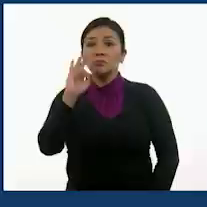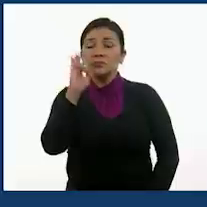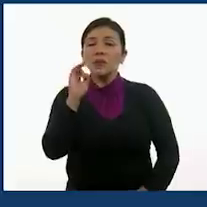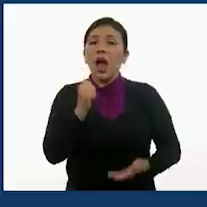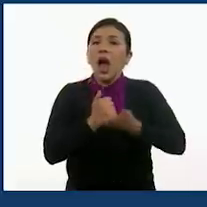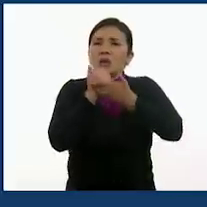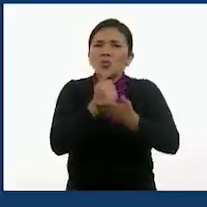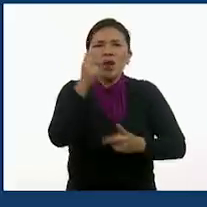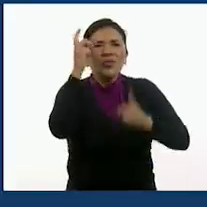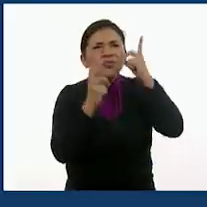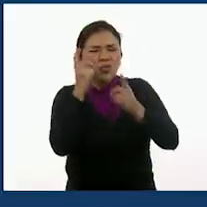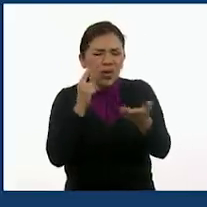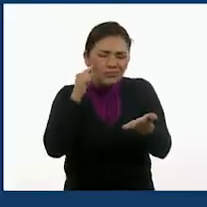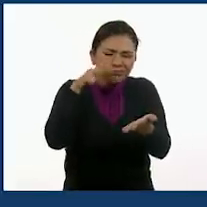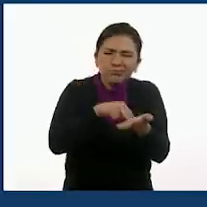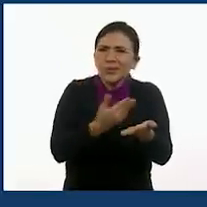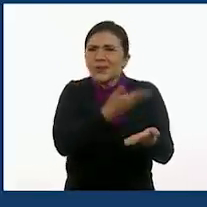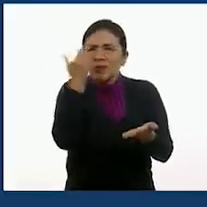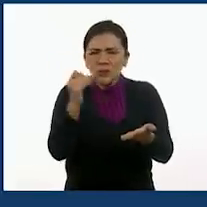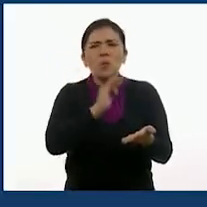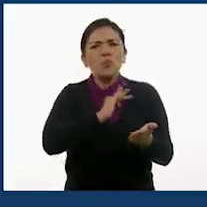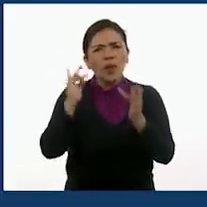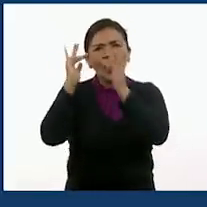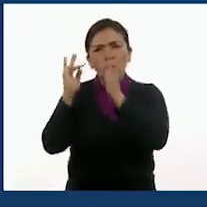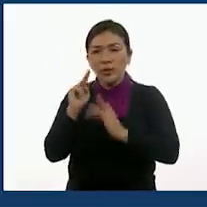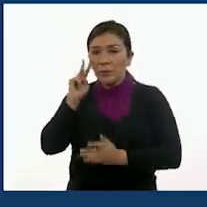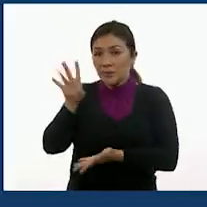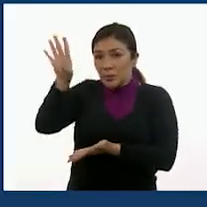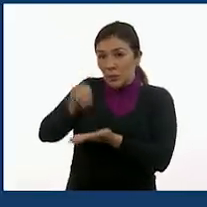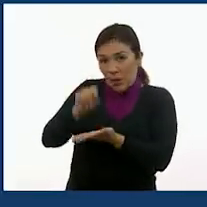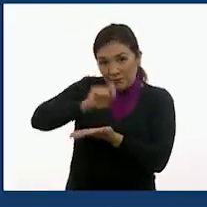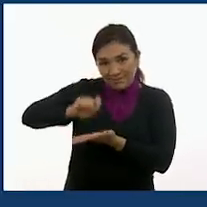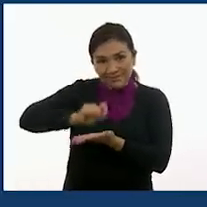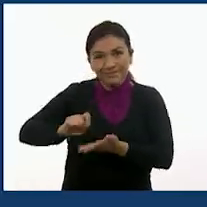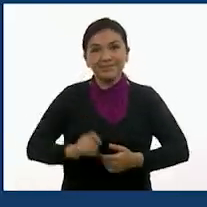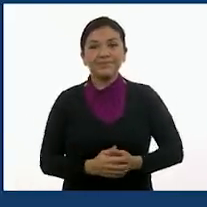Ayuda para resolver tus dudas, contáctanos.